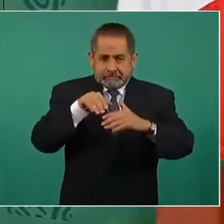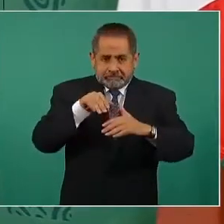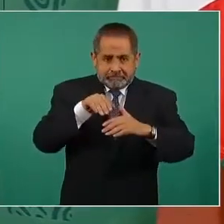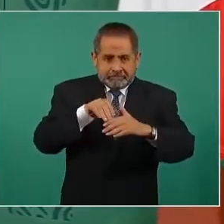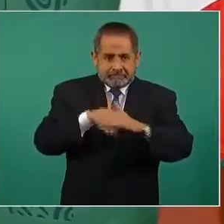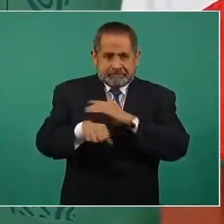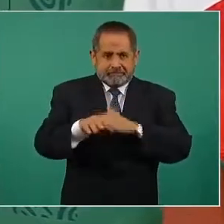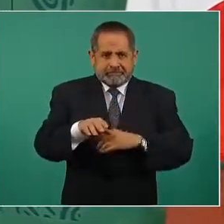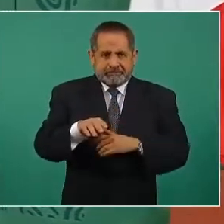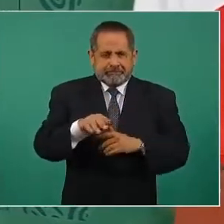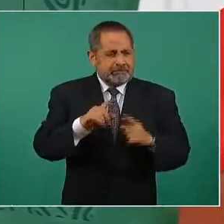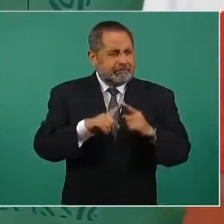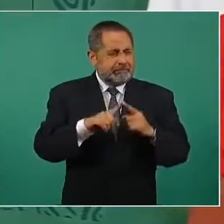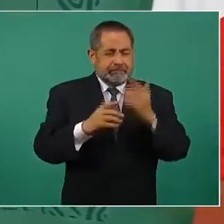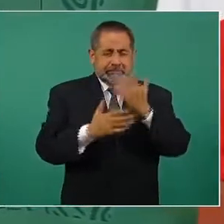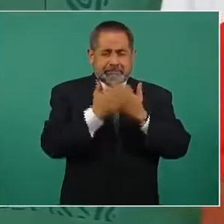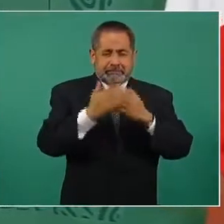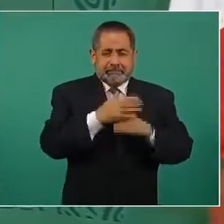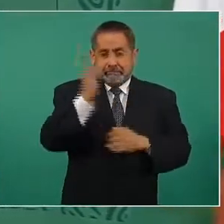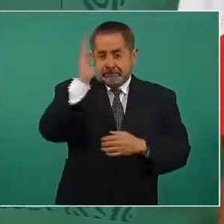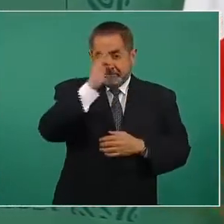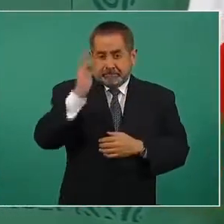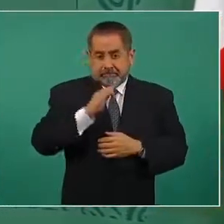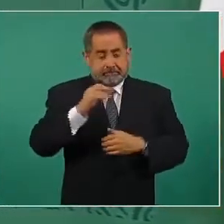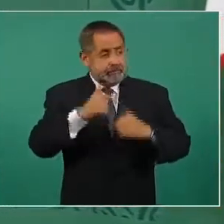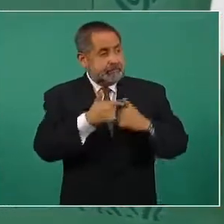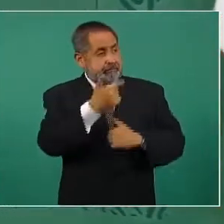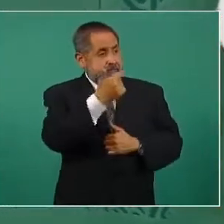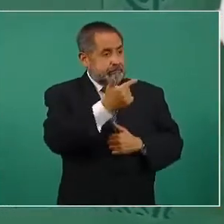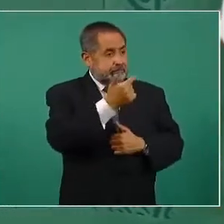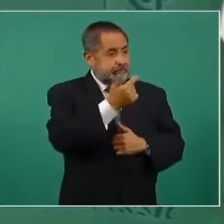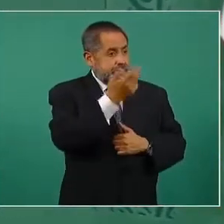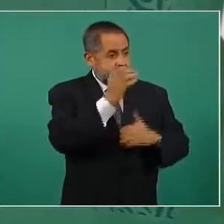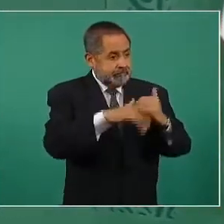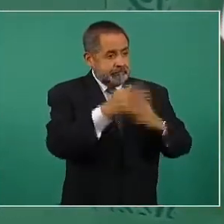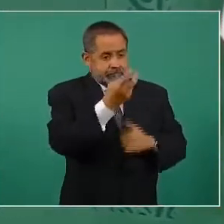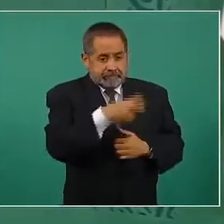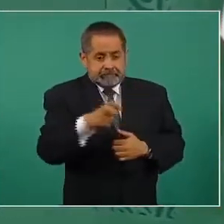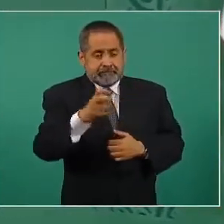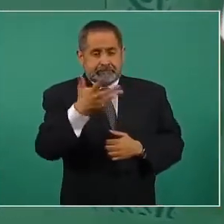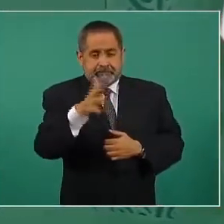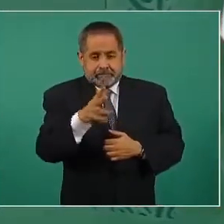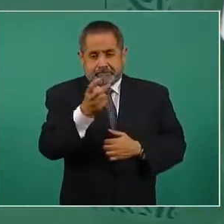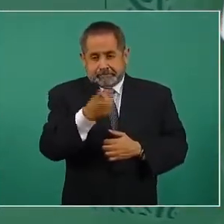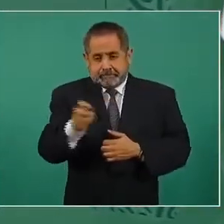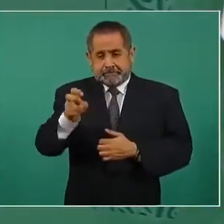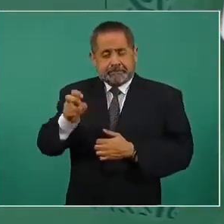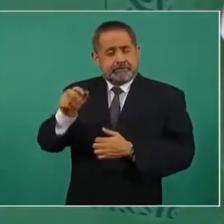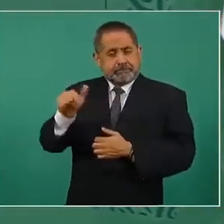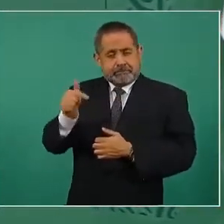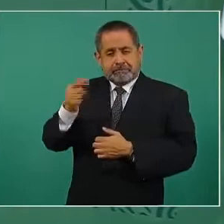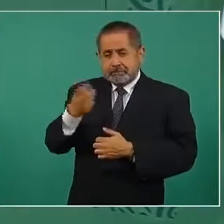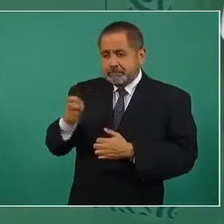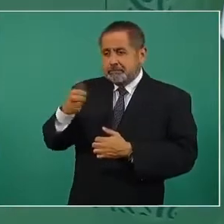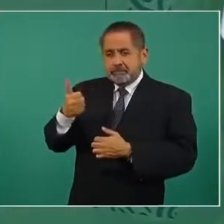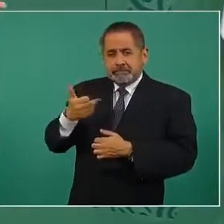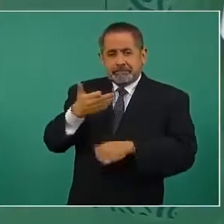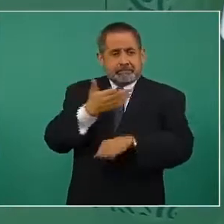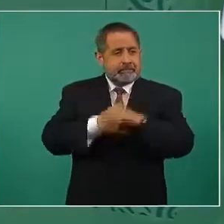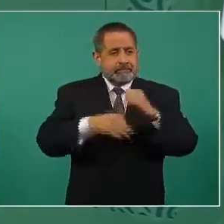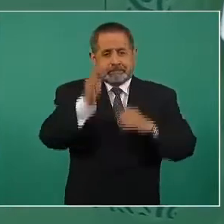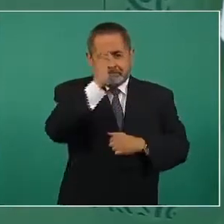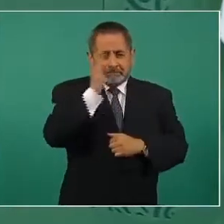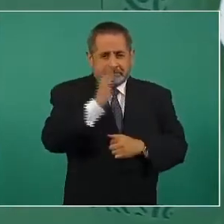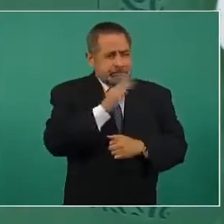A la misa de 7, a la de 10, a la de 12, a la de 6, y se